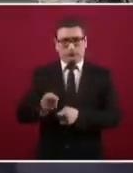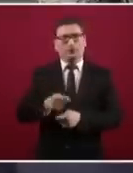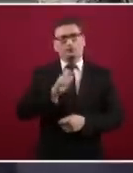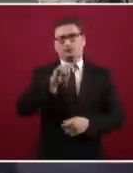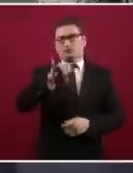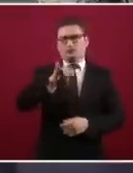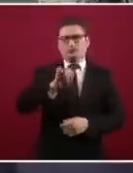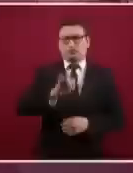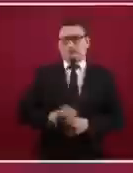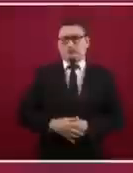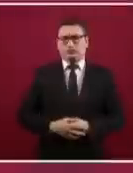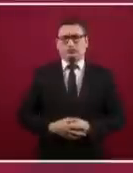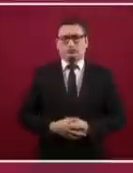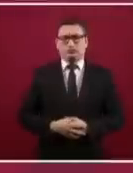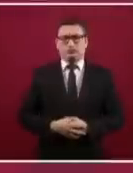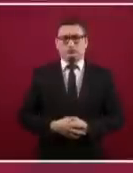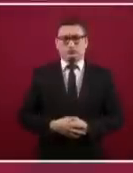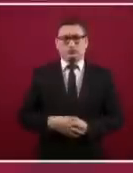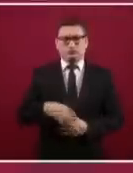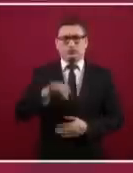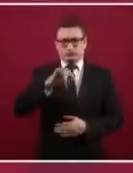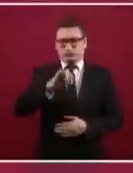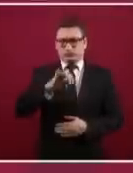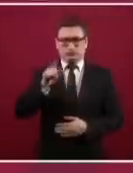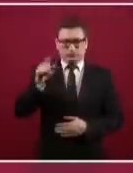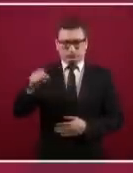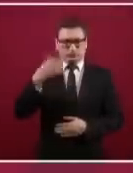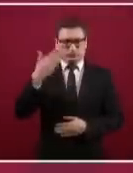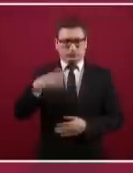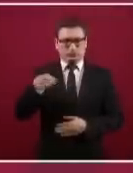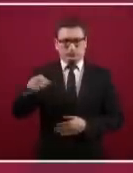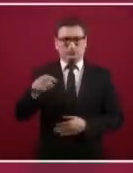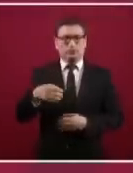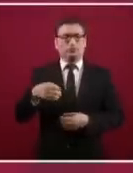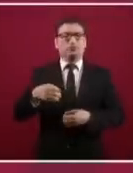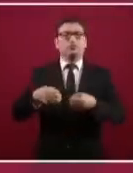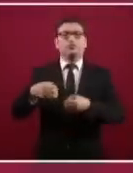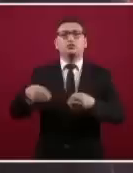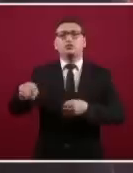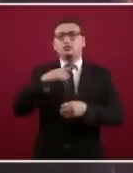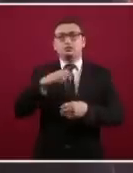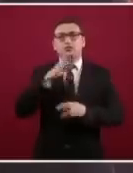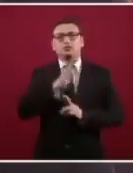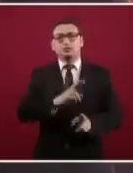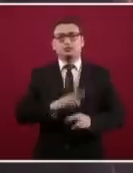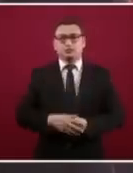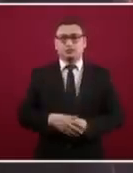sí. Que el Poder Judicial resuelva.